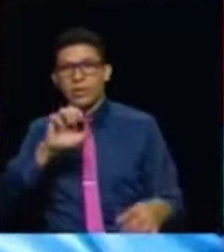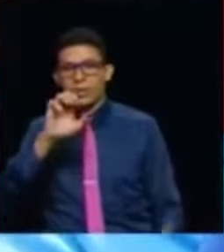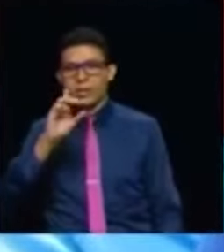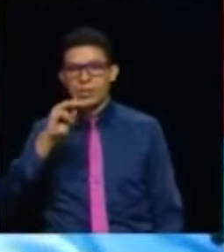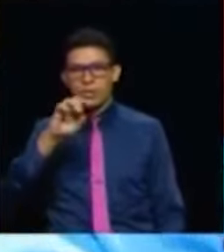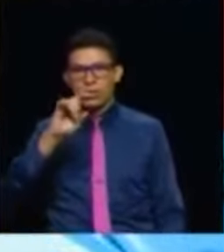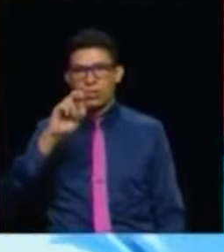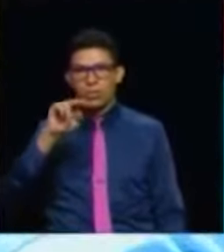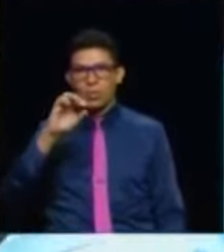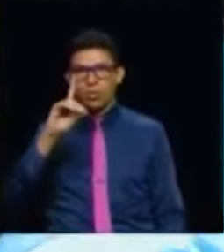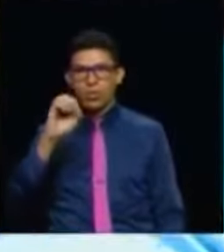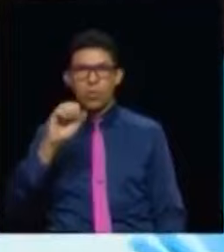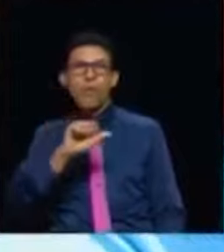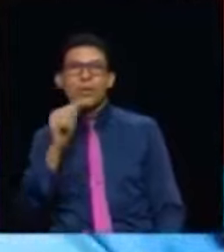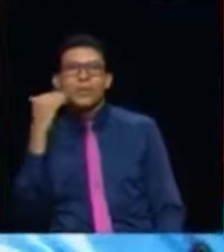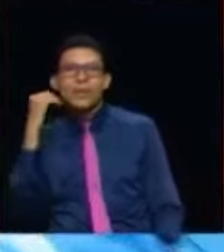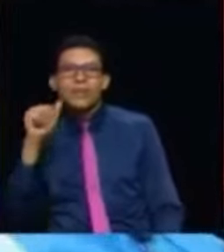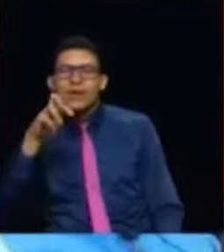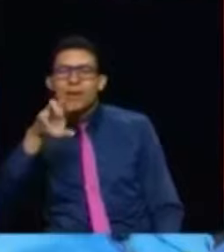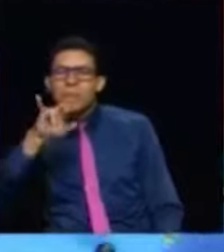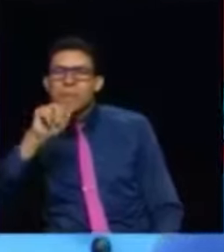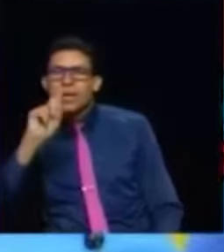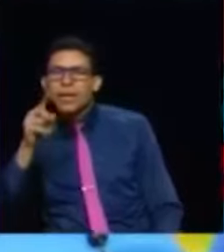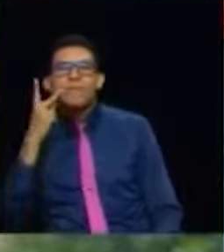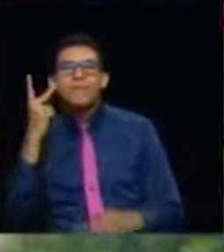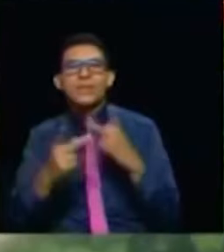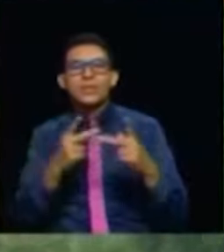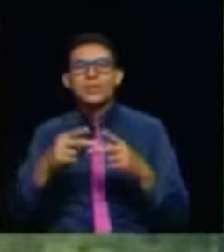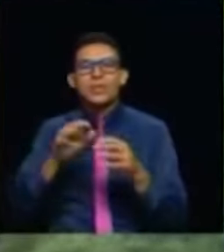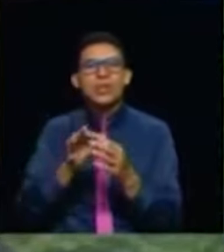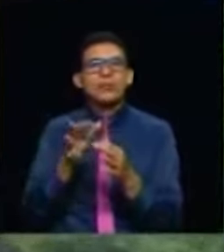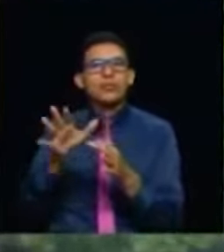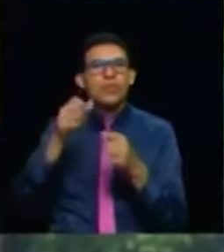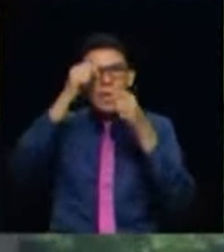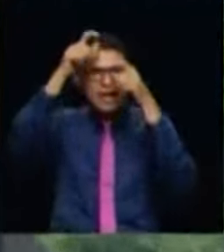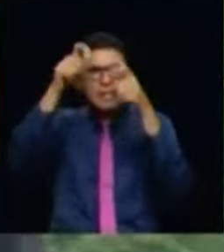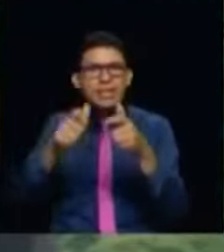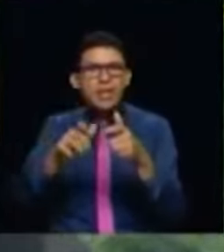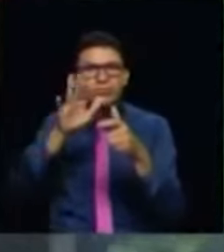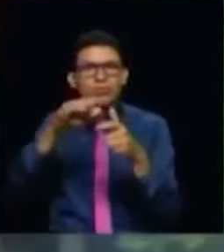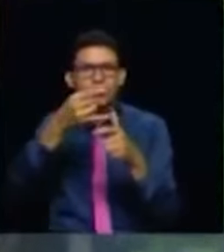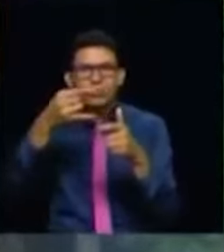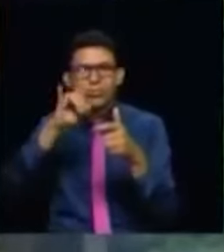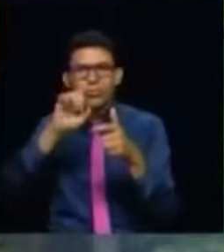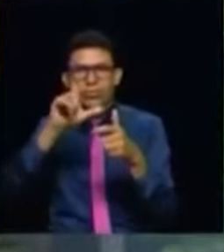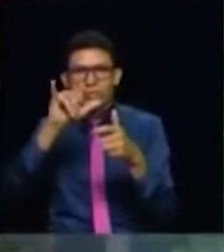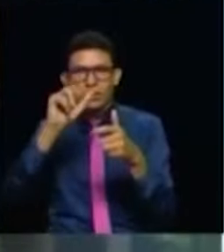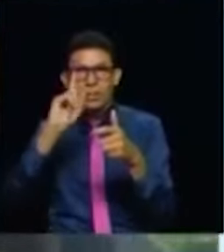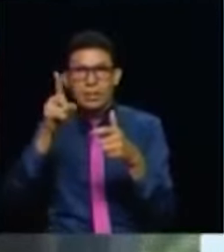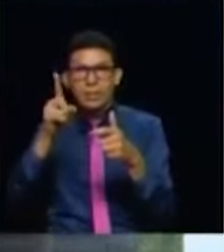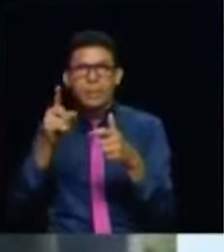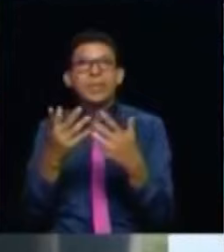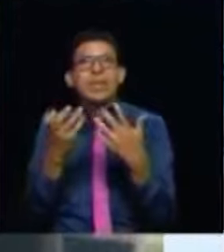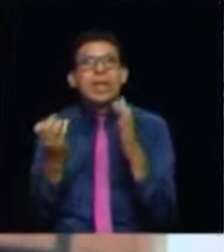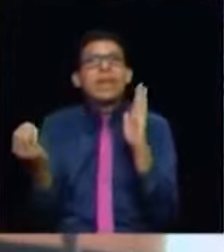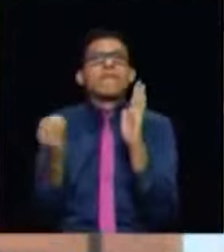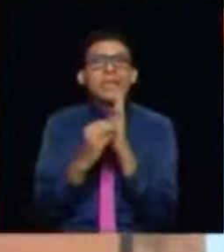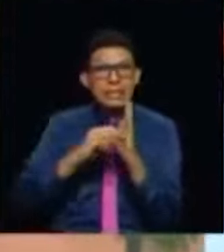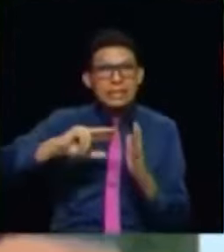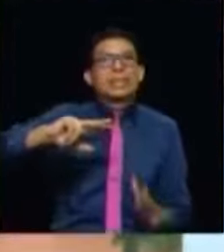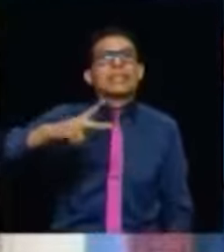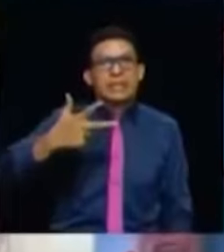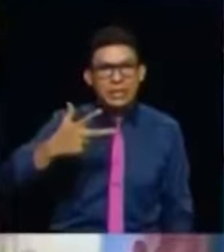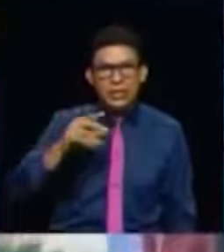opositora María Corina Machado, visitan el estado Zulia como parte de la campaña, mientras que el aspirante a la reelección por tercera vez, Nicolás